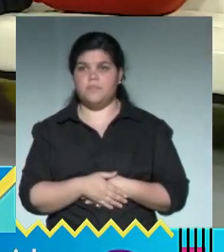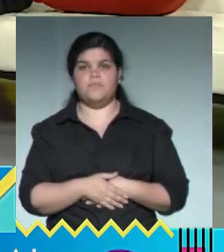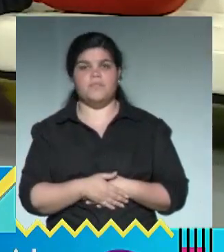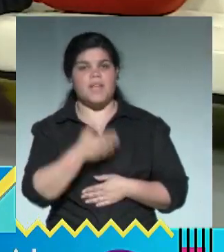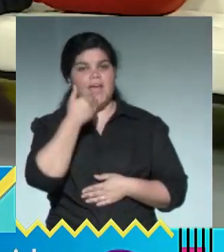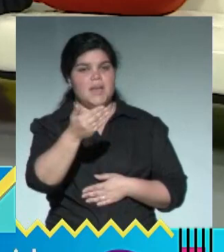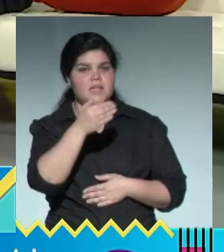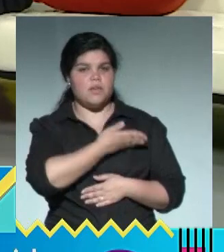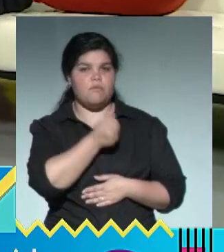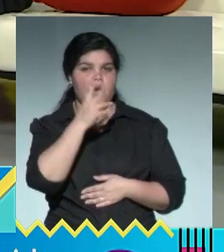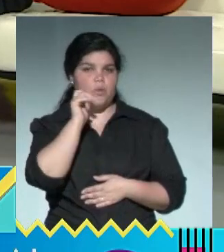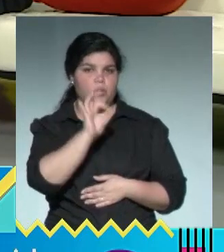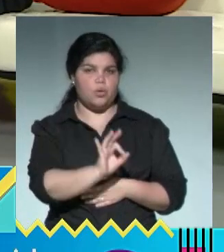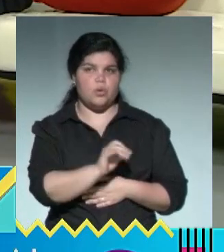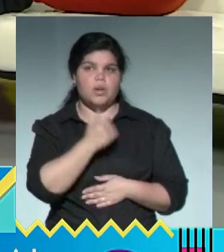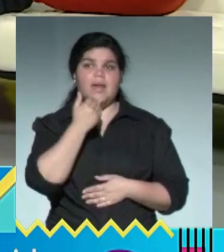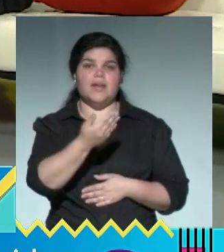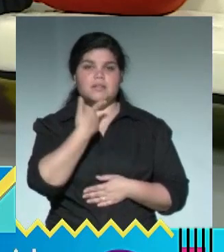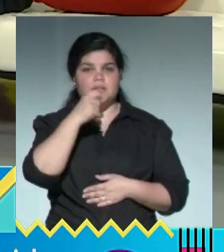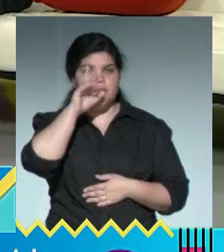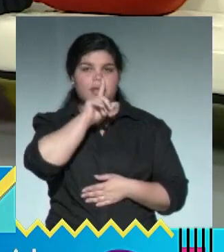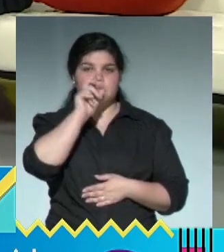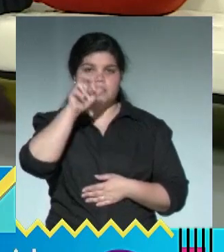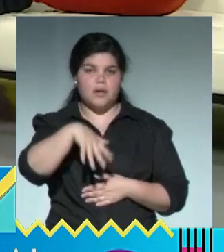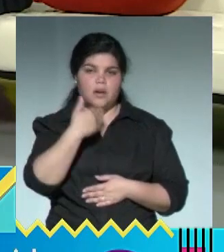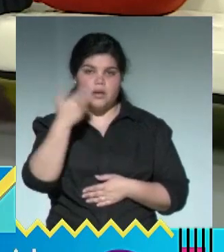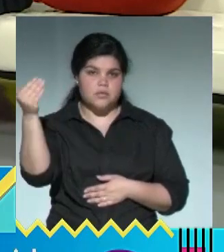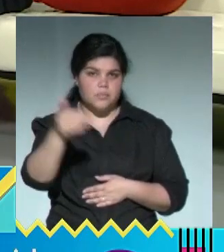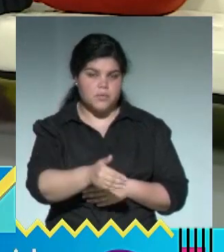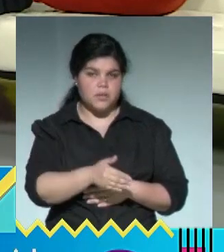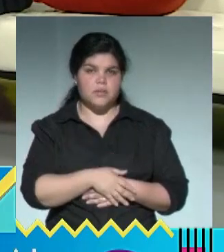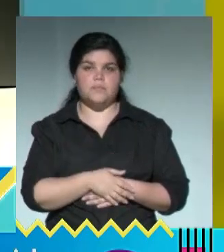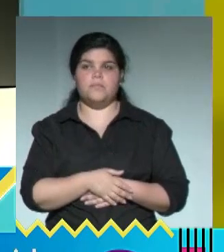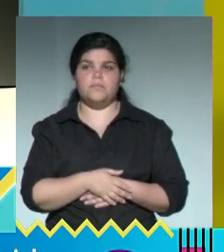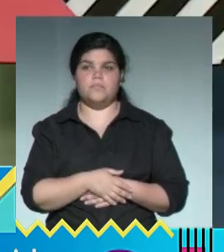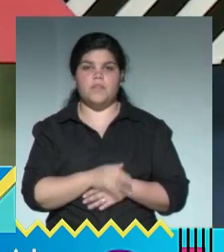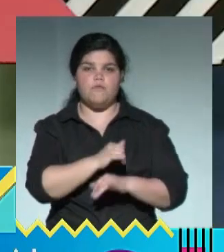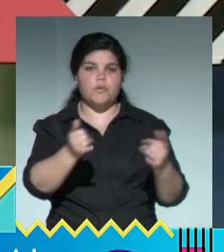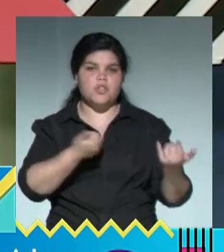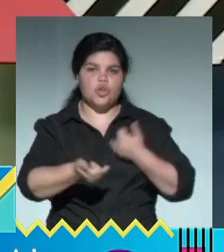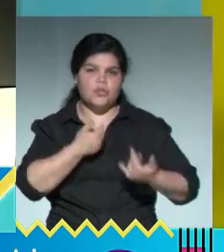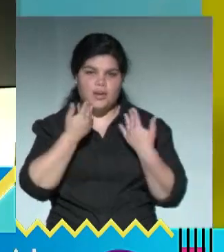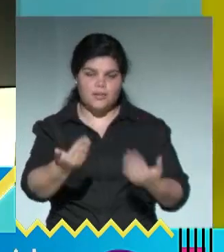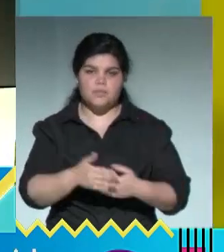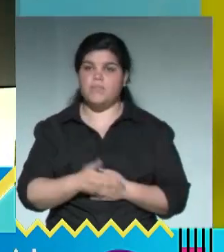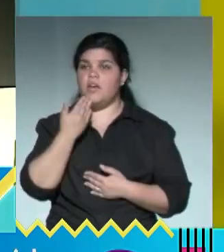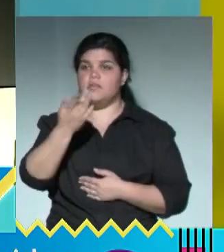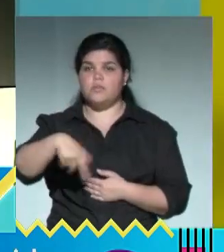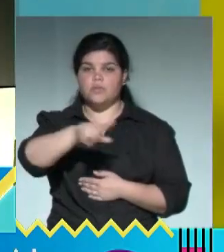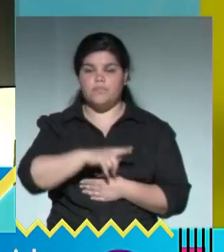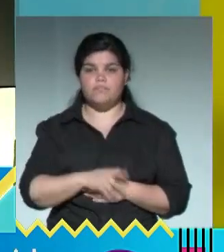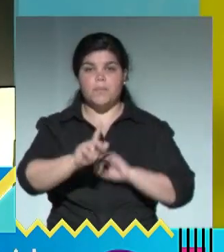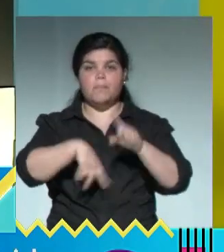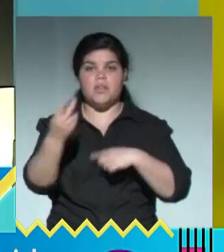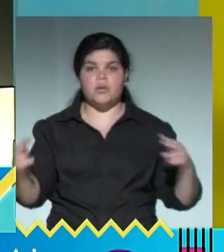invitarnos. Muchas gracias, Fabio, por haber estado. Y bueno, Gracias, Sebastián, por muchísimas invitarme. gracias por haber venido también y darnos esta información. Bueno, muchas gracias a ustedes. Bueno, nos encontramos mañana